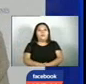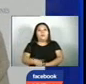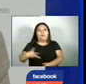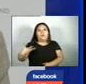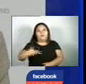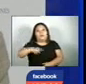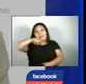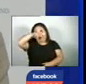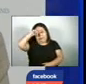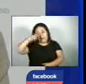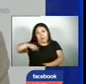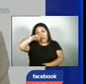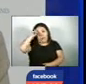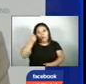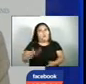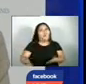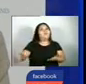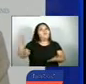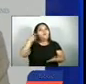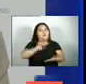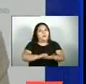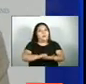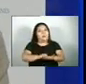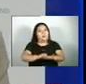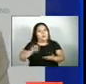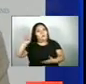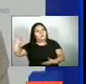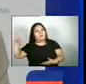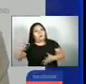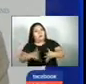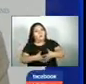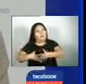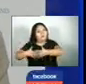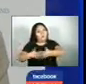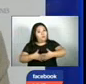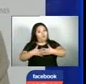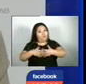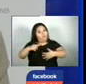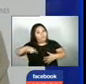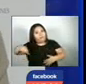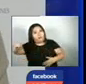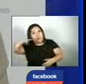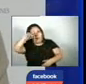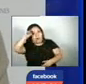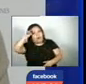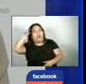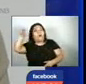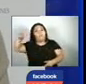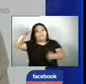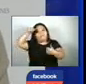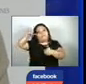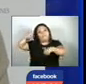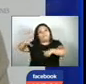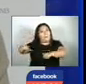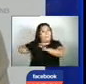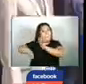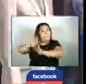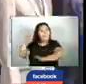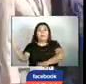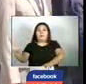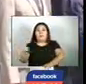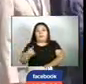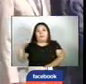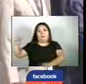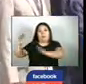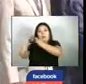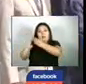misión una vez más hacia los Estados Unidos, donde nuestra diáspora reside mayormente.